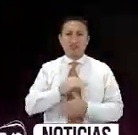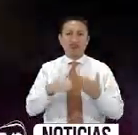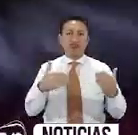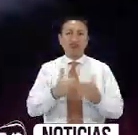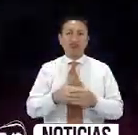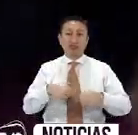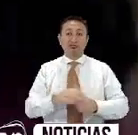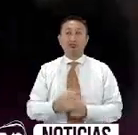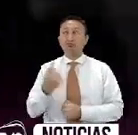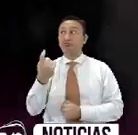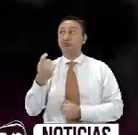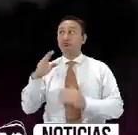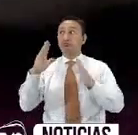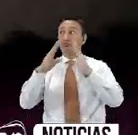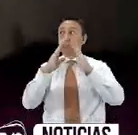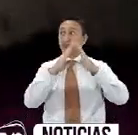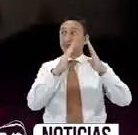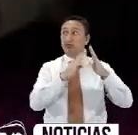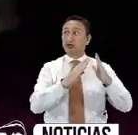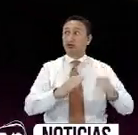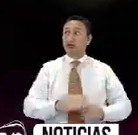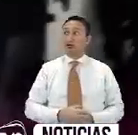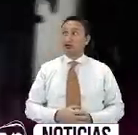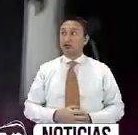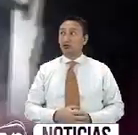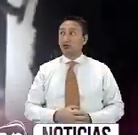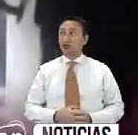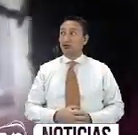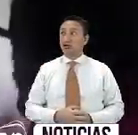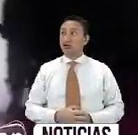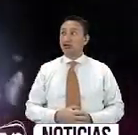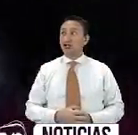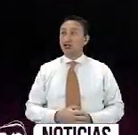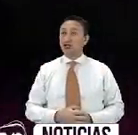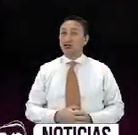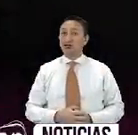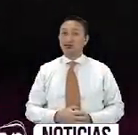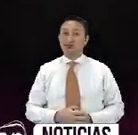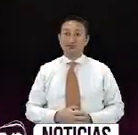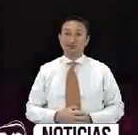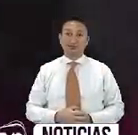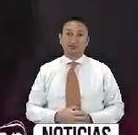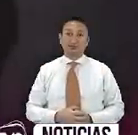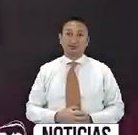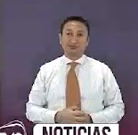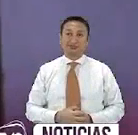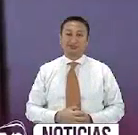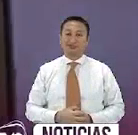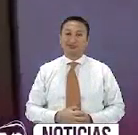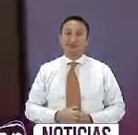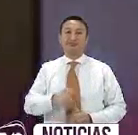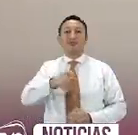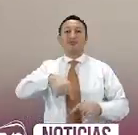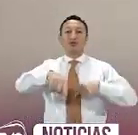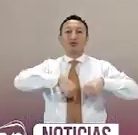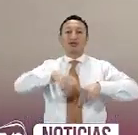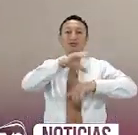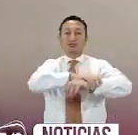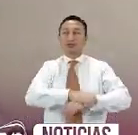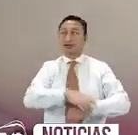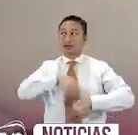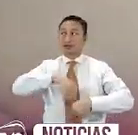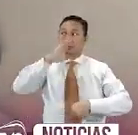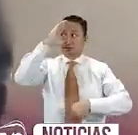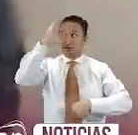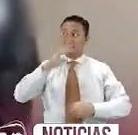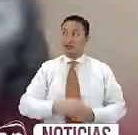más de 11 allanamientos ejecutados en Quito la madrugada de este jueves. Producto de ello, 11 agentes metropolitanos de tránsito fueron detenidos por presunto